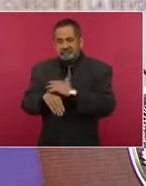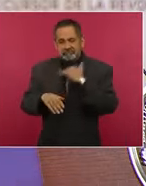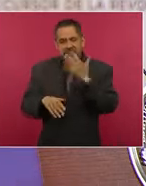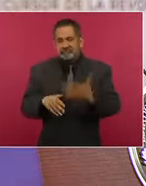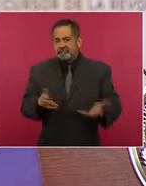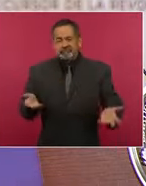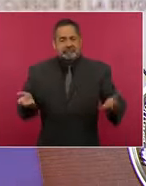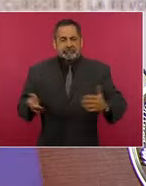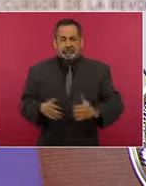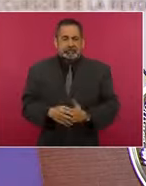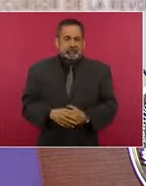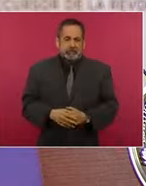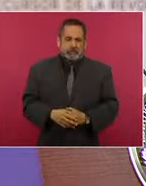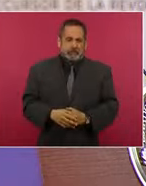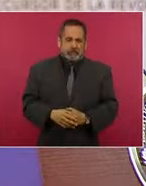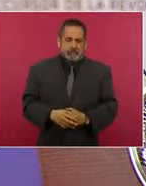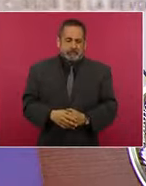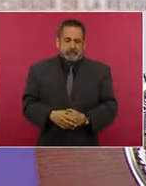Y